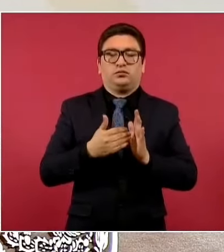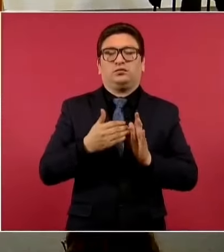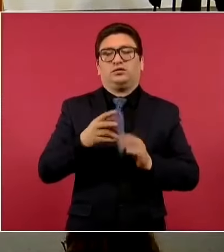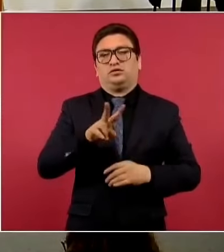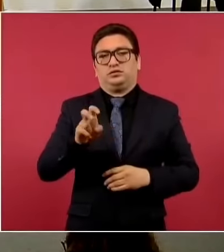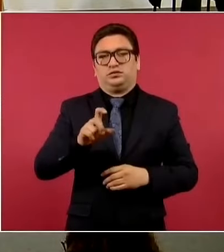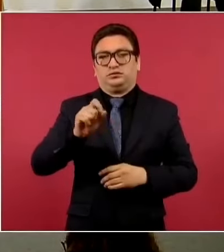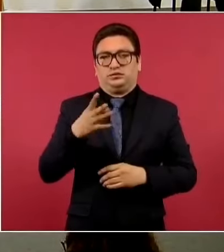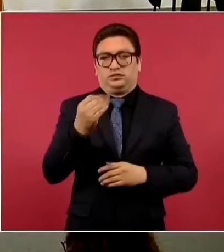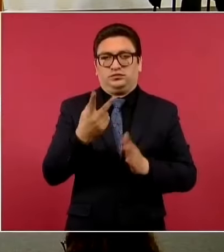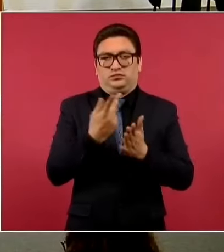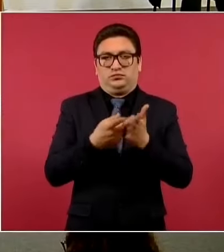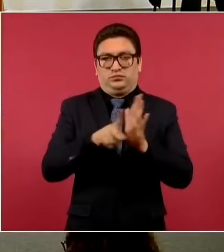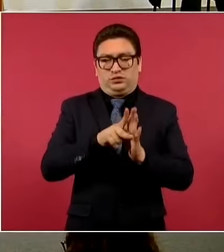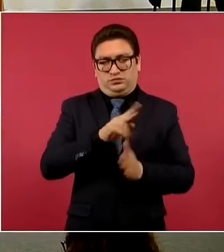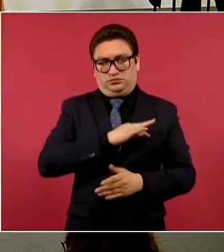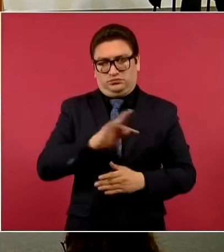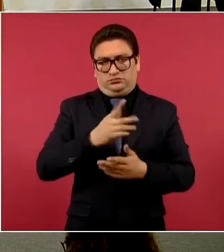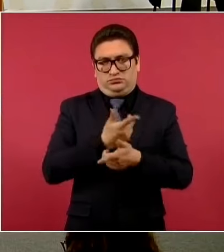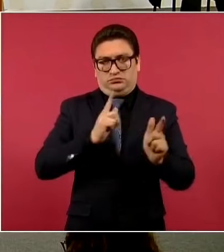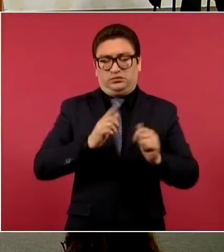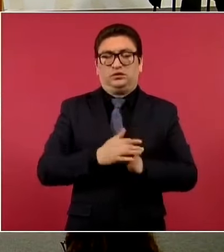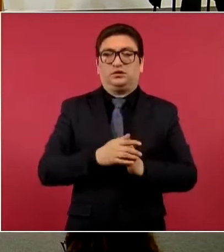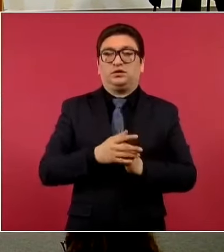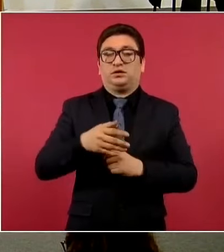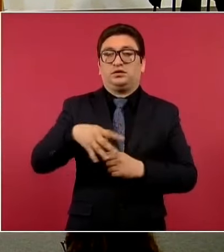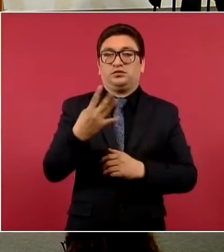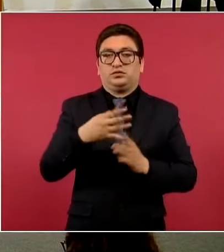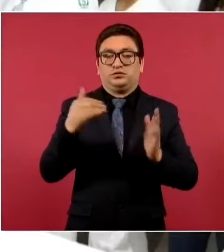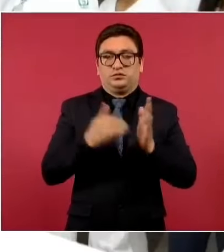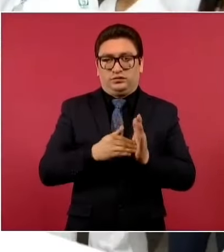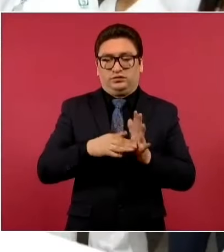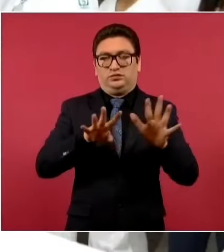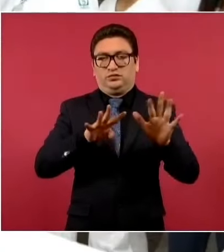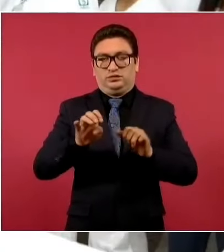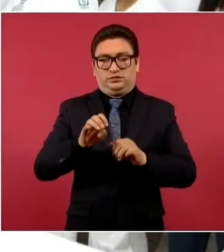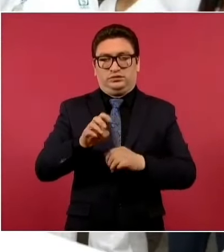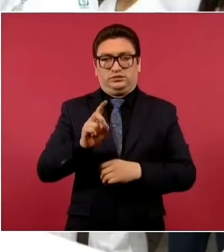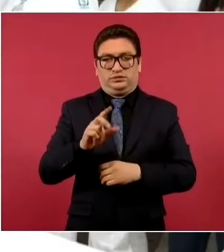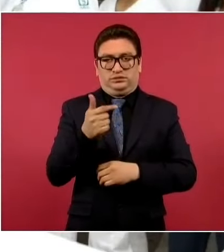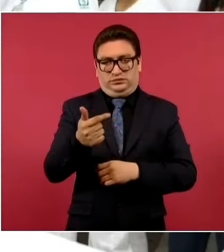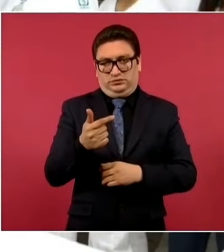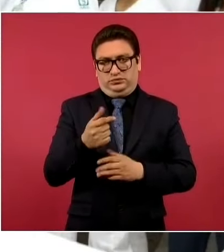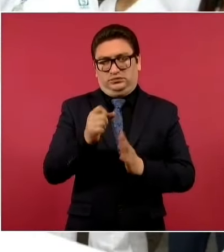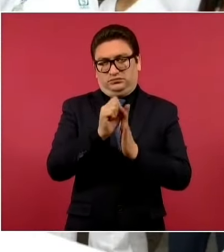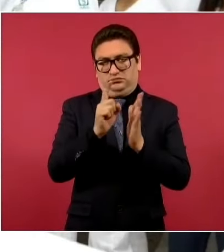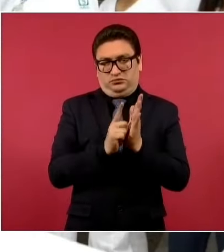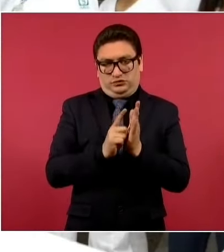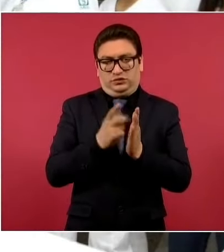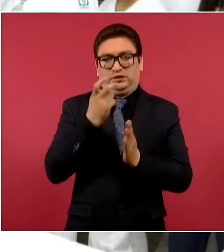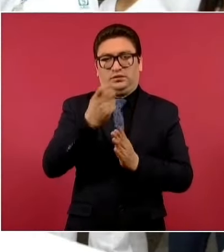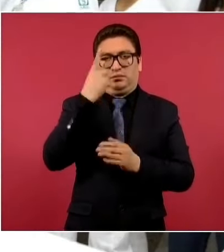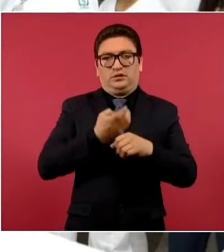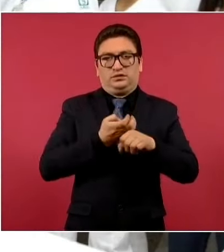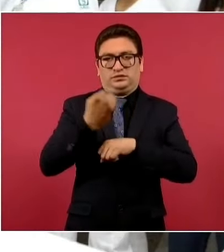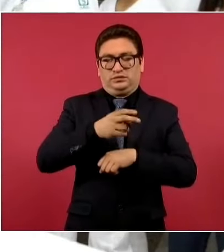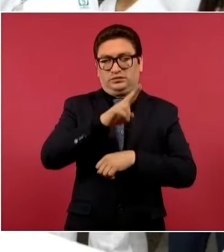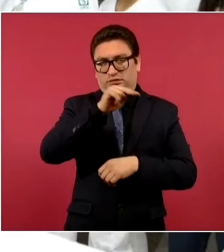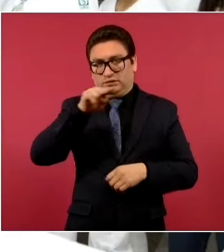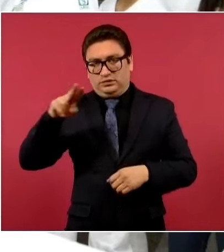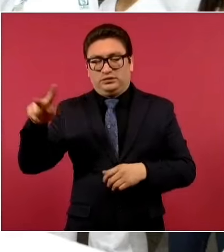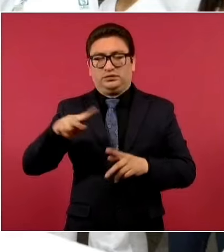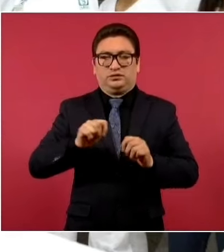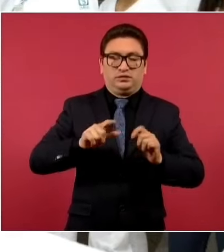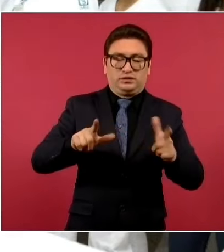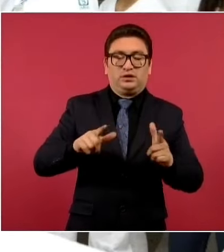4,229 plazas para cubrirlas y recibimos 14,937 solicitudes. Esto fue para los estados de Nayarit, de